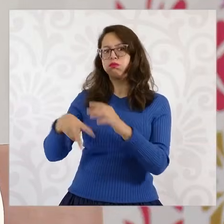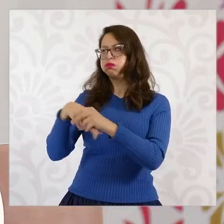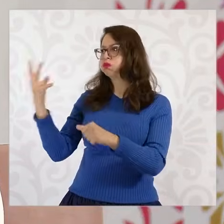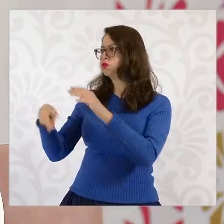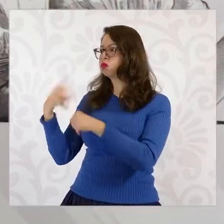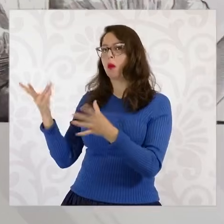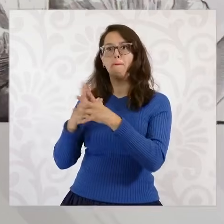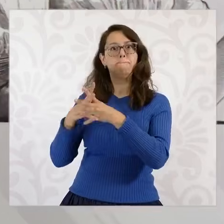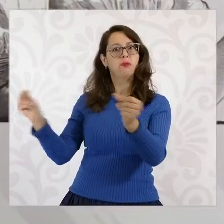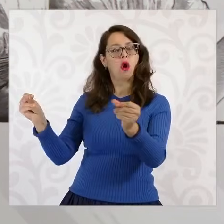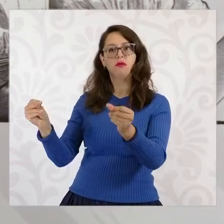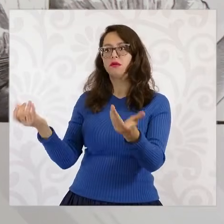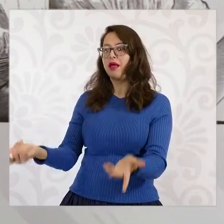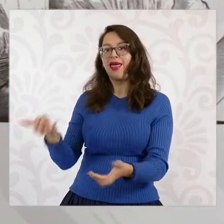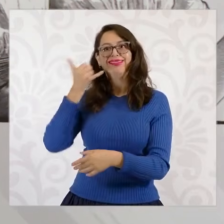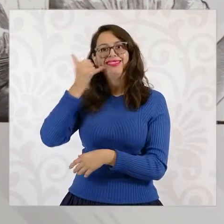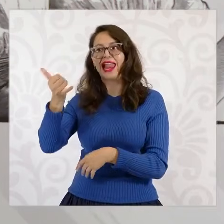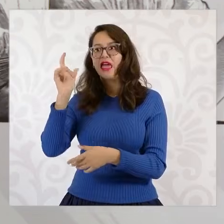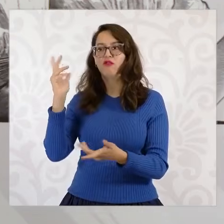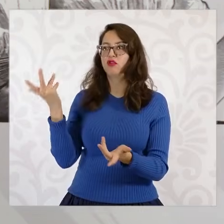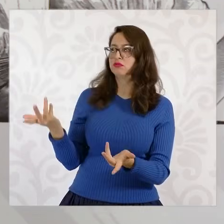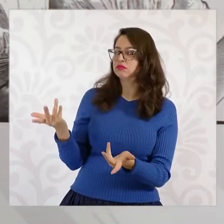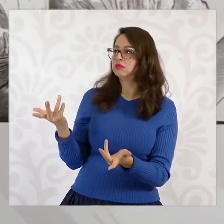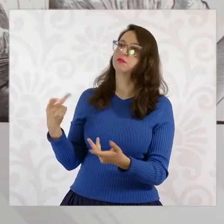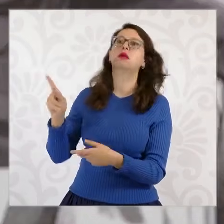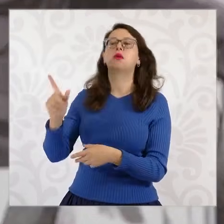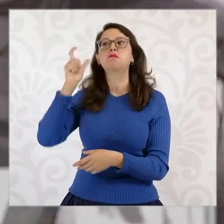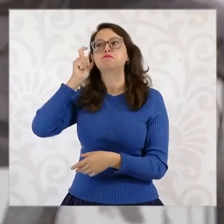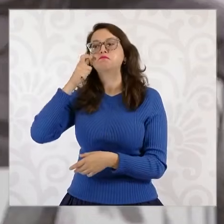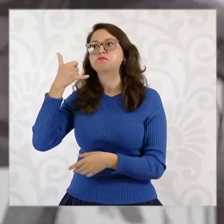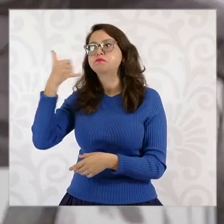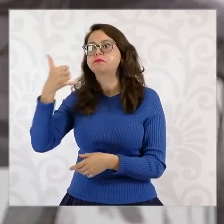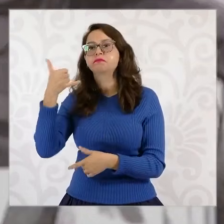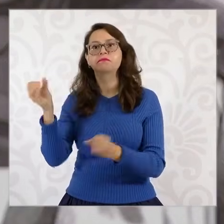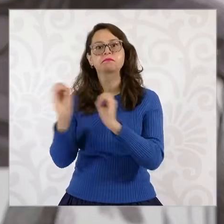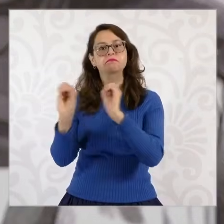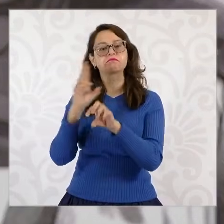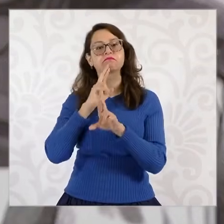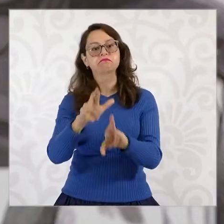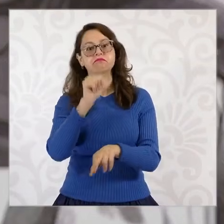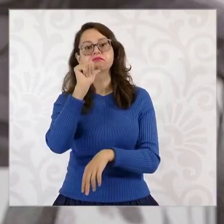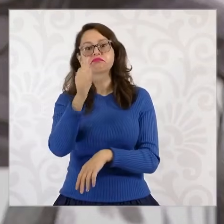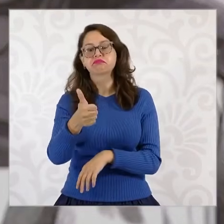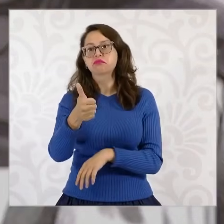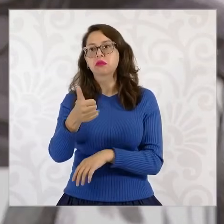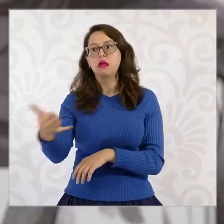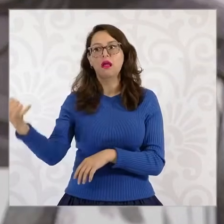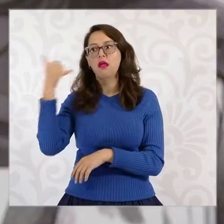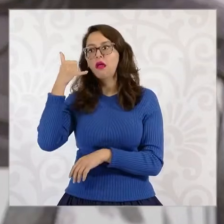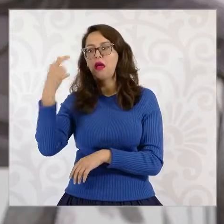un boletín y no contestan. Pusieron un audio en donde remiten el teléfono de